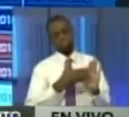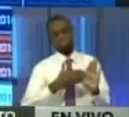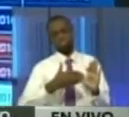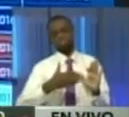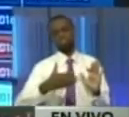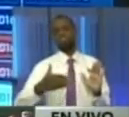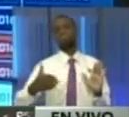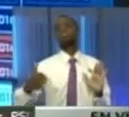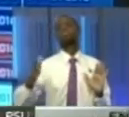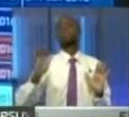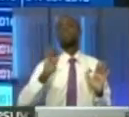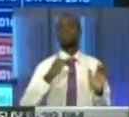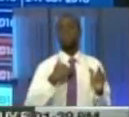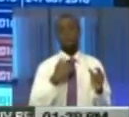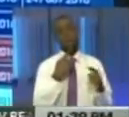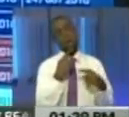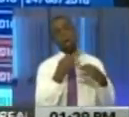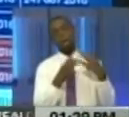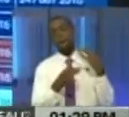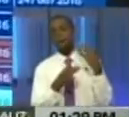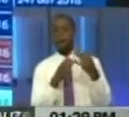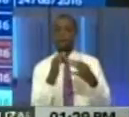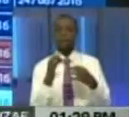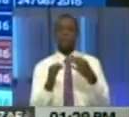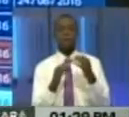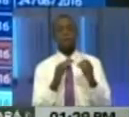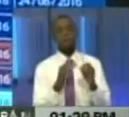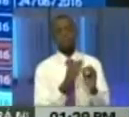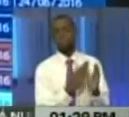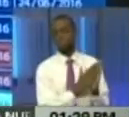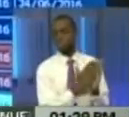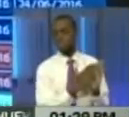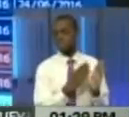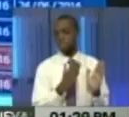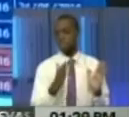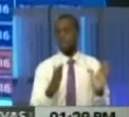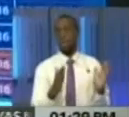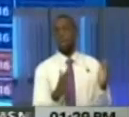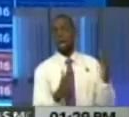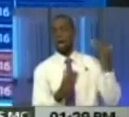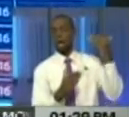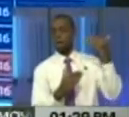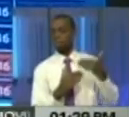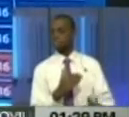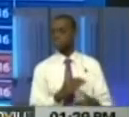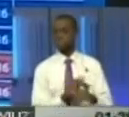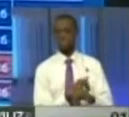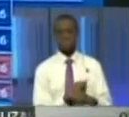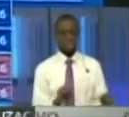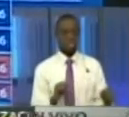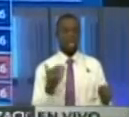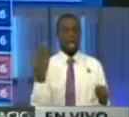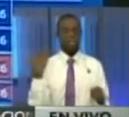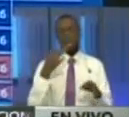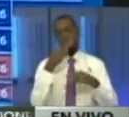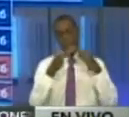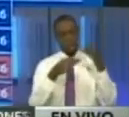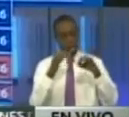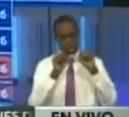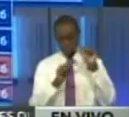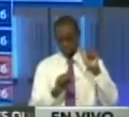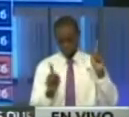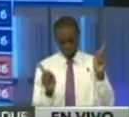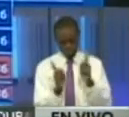lapsos. No voy a hacer un recuento de toda una etapa que acabamos de culminar, del cual ya hemos hablado suficiente, pero sí